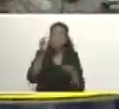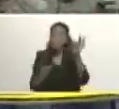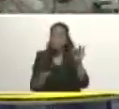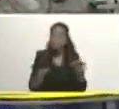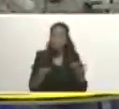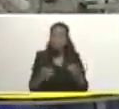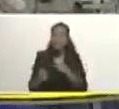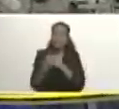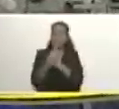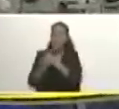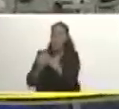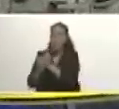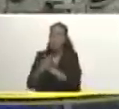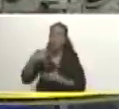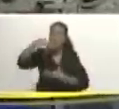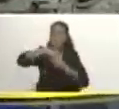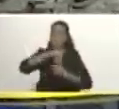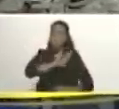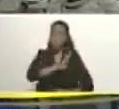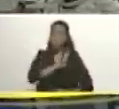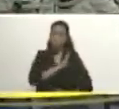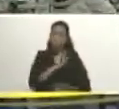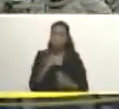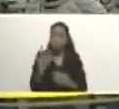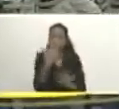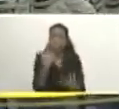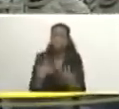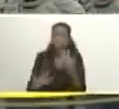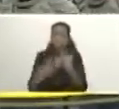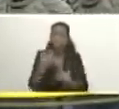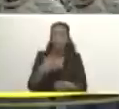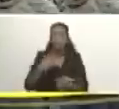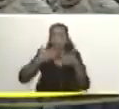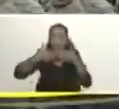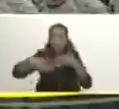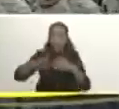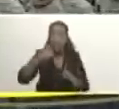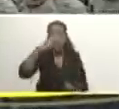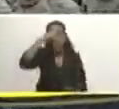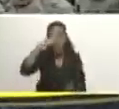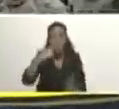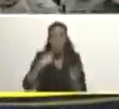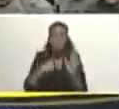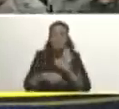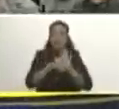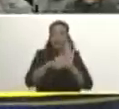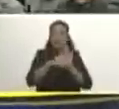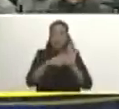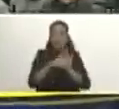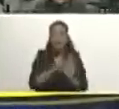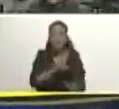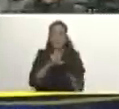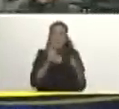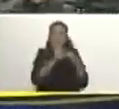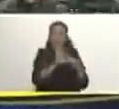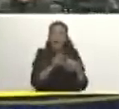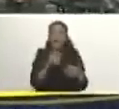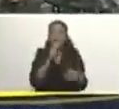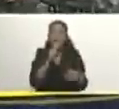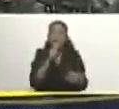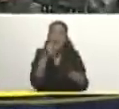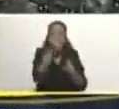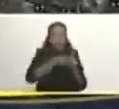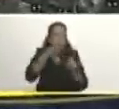Estas amenazas al orden interno, que avizoran escenarios prospectivos complejos, están íntimamente vinculados a la